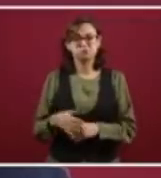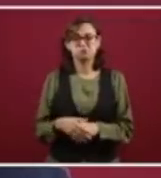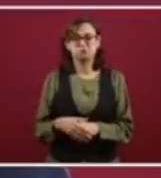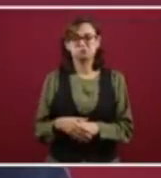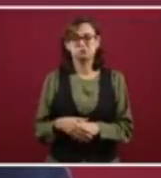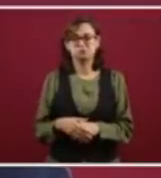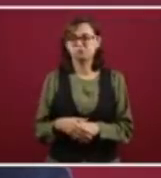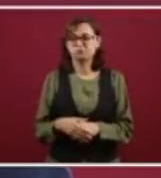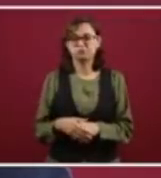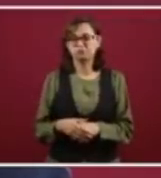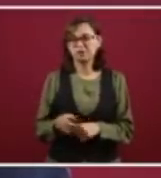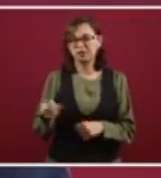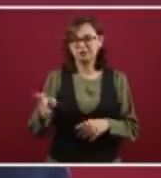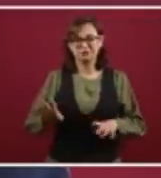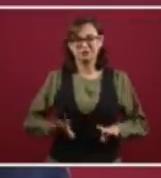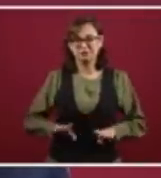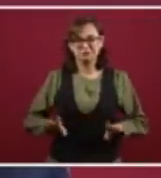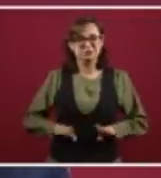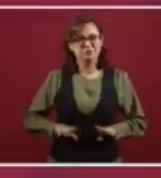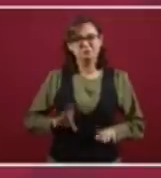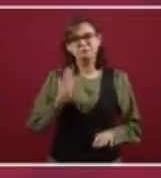a que ese no es el camino,